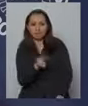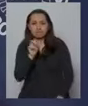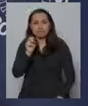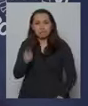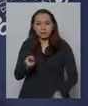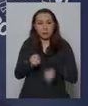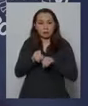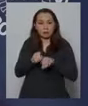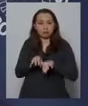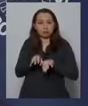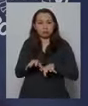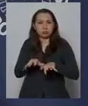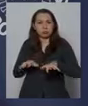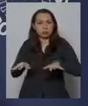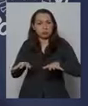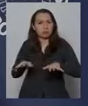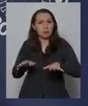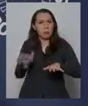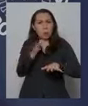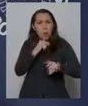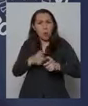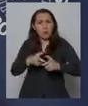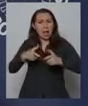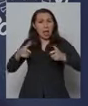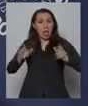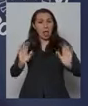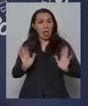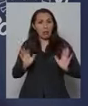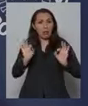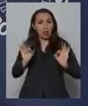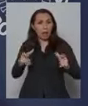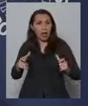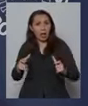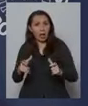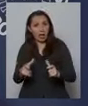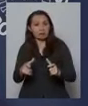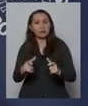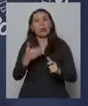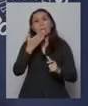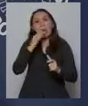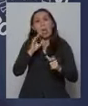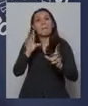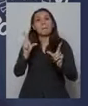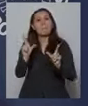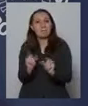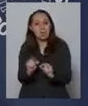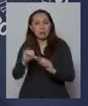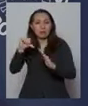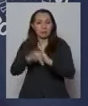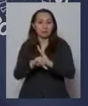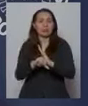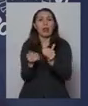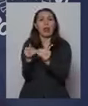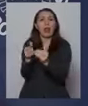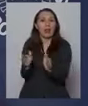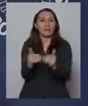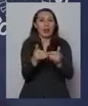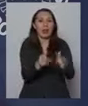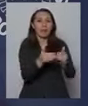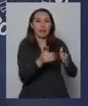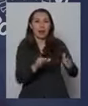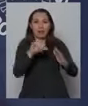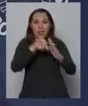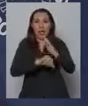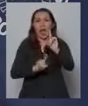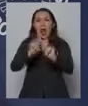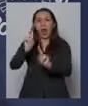que la propagación del virus no ha tenido un aumento significativo, estamos disminuyendo las cuarentenas, liberando las cuarentenas